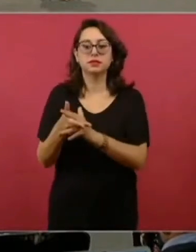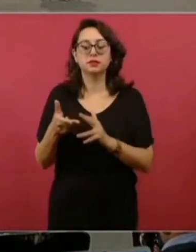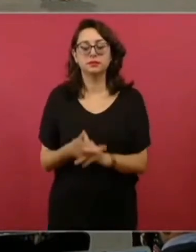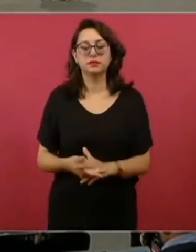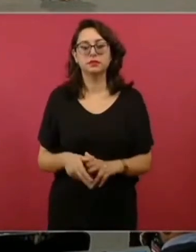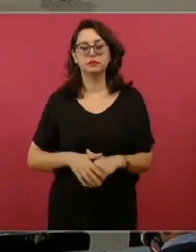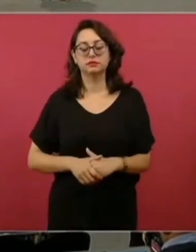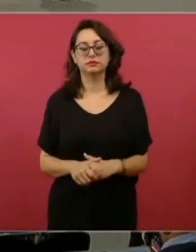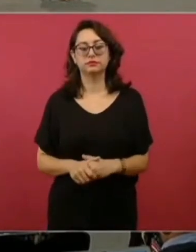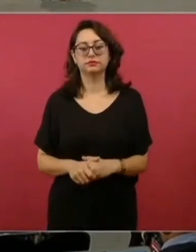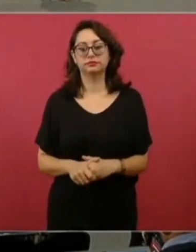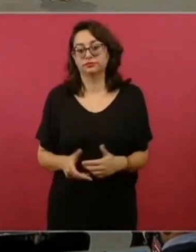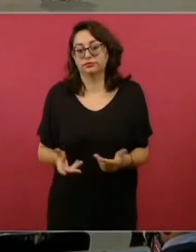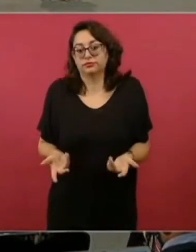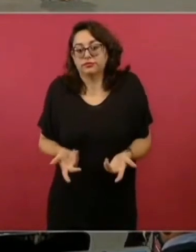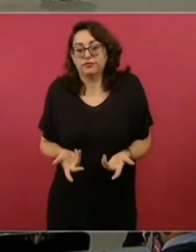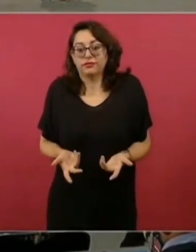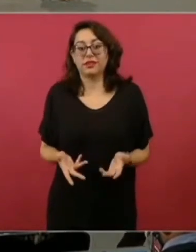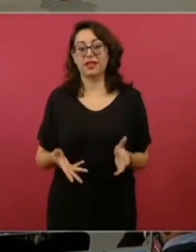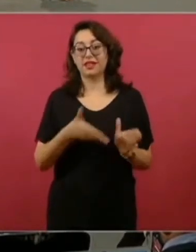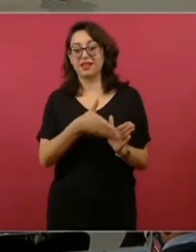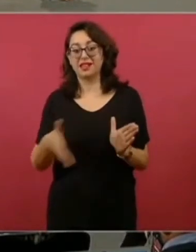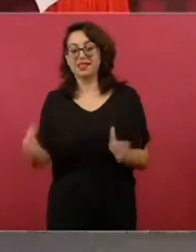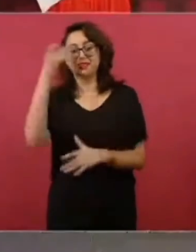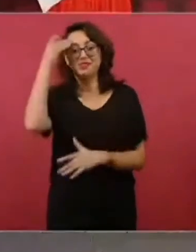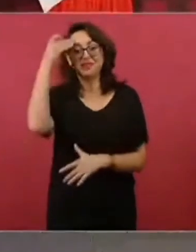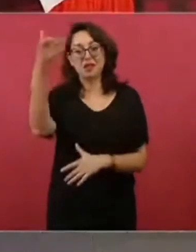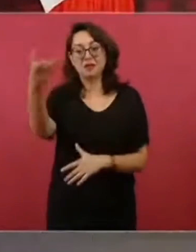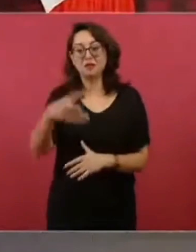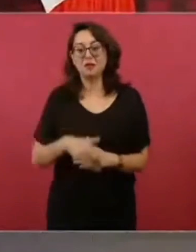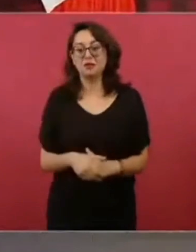Y pues es García Luna.